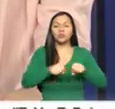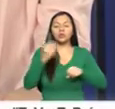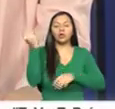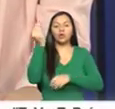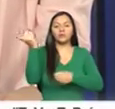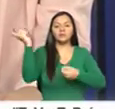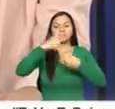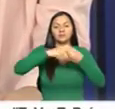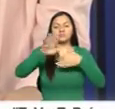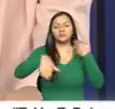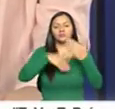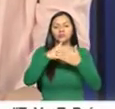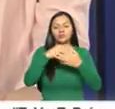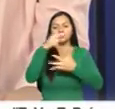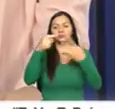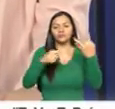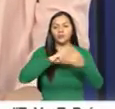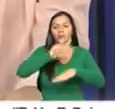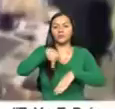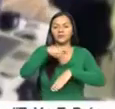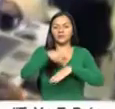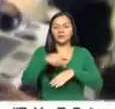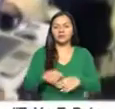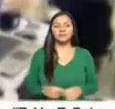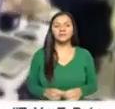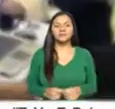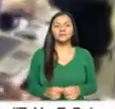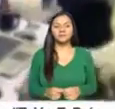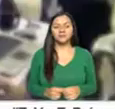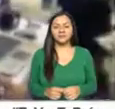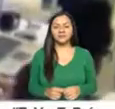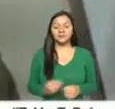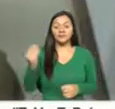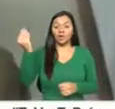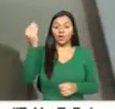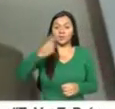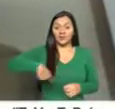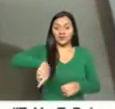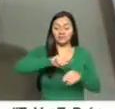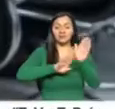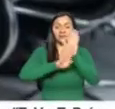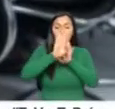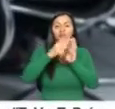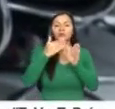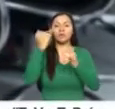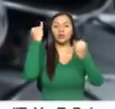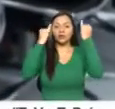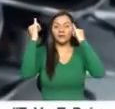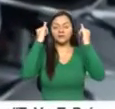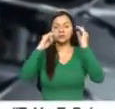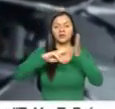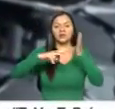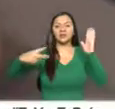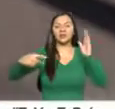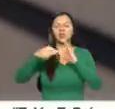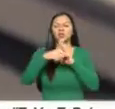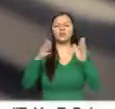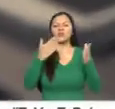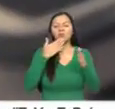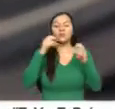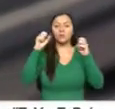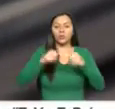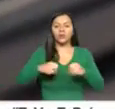jóvenes de todas las ramas profesionales. Los jóvenes emprendedores en el área de innovación y tecnología